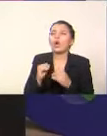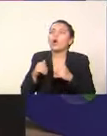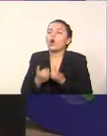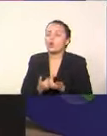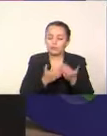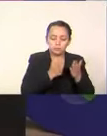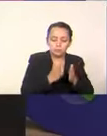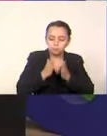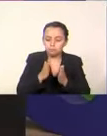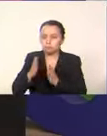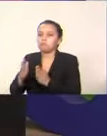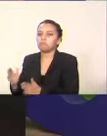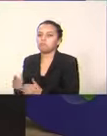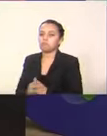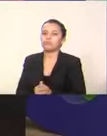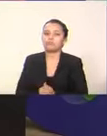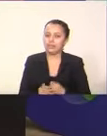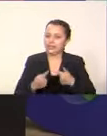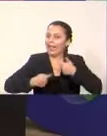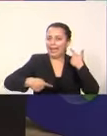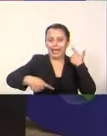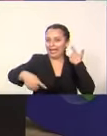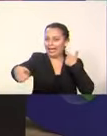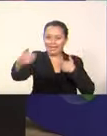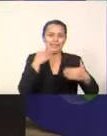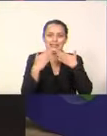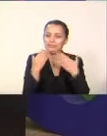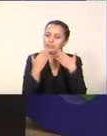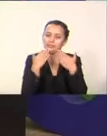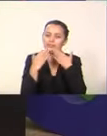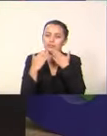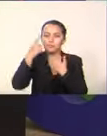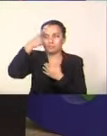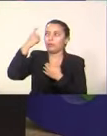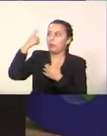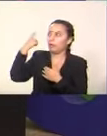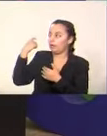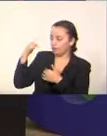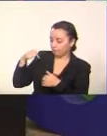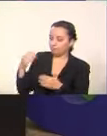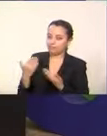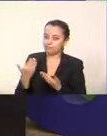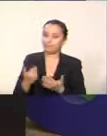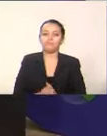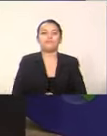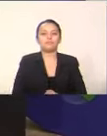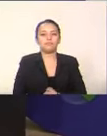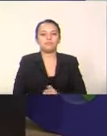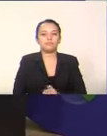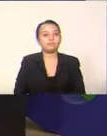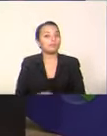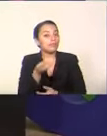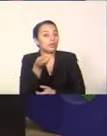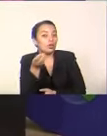esto? Sí, porque se nos hizo algo largo. Y entonces, pues, hay que recordar qué fue lo que hicimos. Bueno, entonces, podríamos decir que para restar números